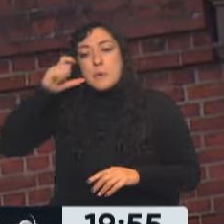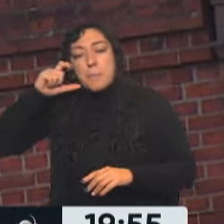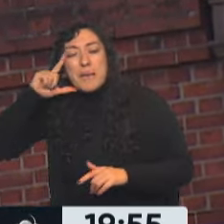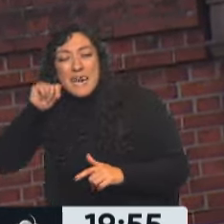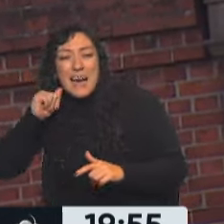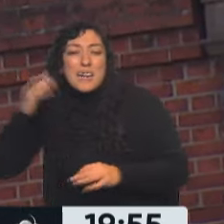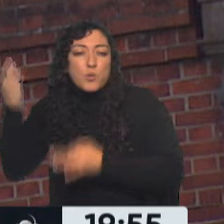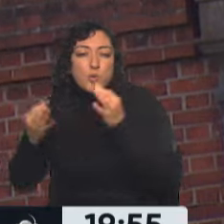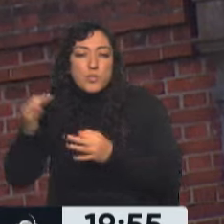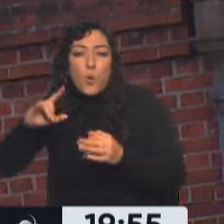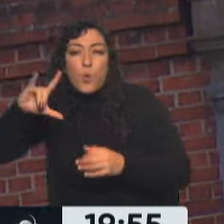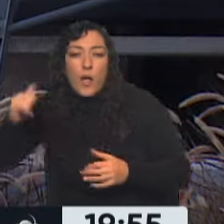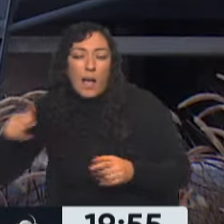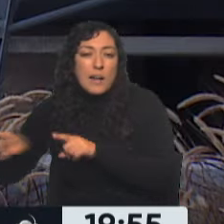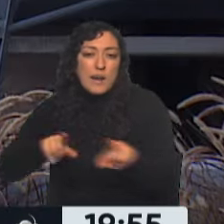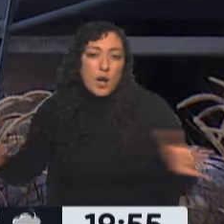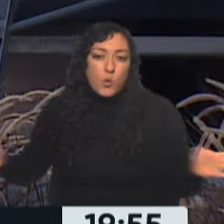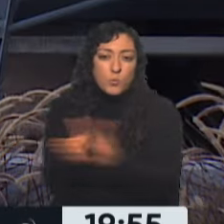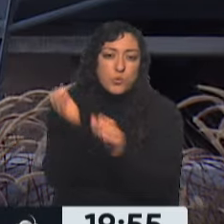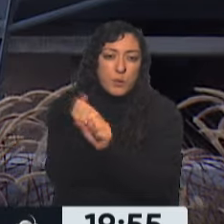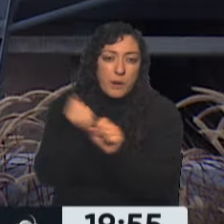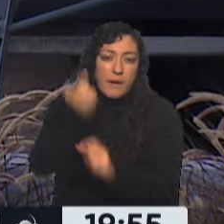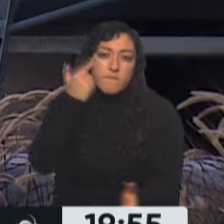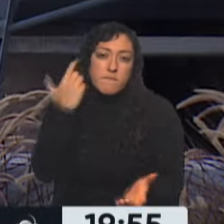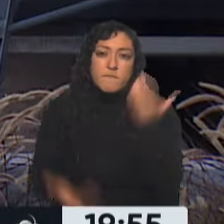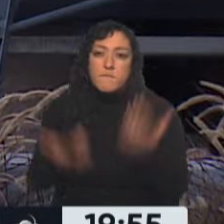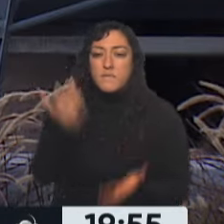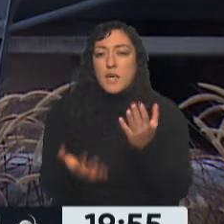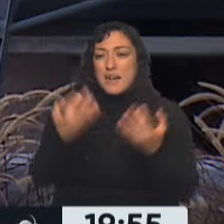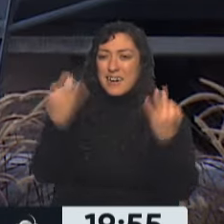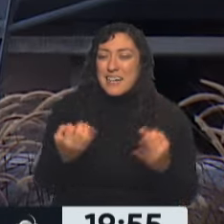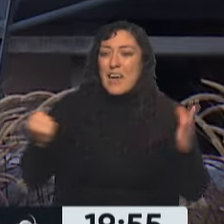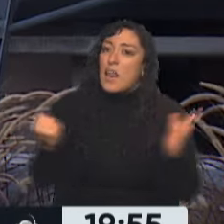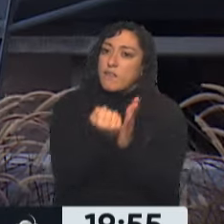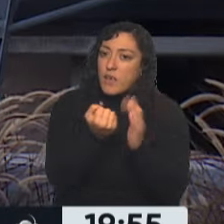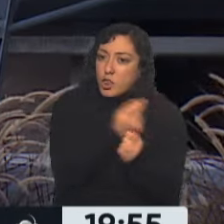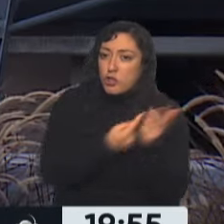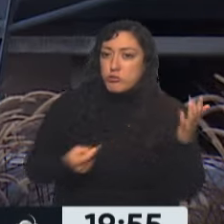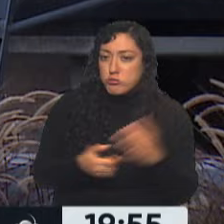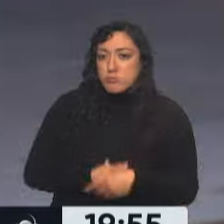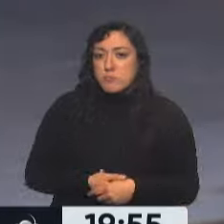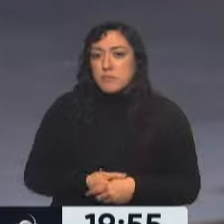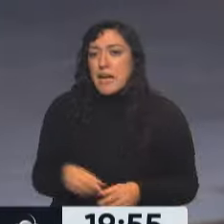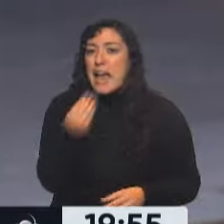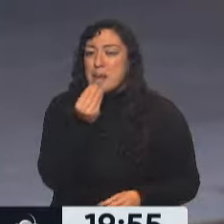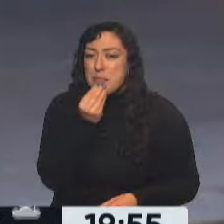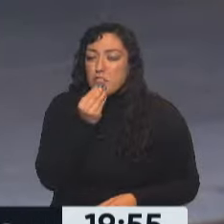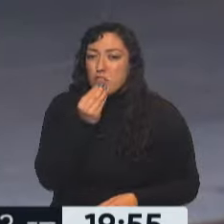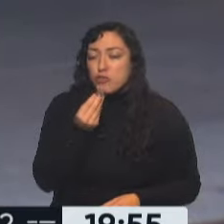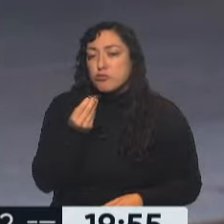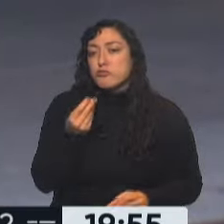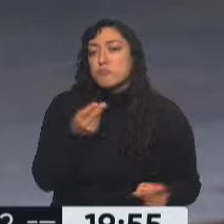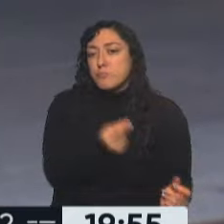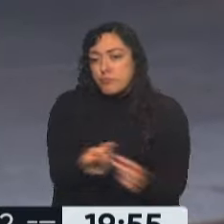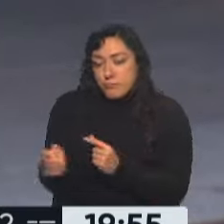de Nutrición de la UCA, realizaron un balance sobre los efectos reales de esta medida. El consumo de alimentos, lo que encontramos es